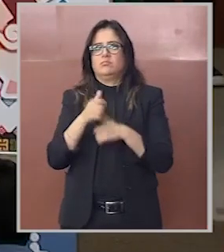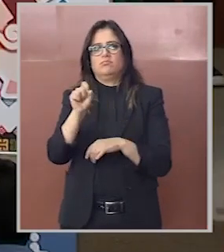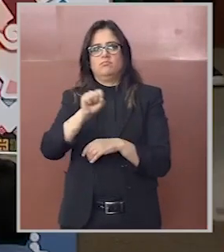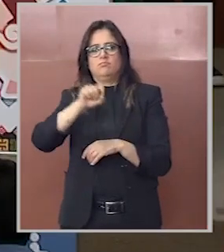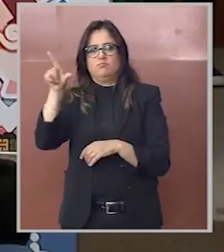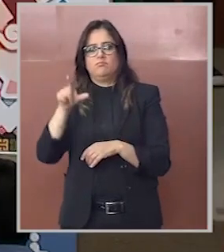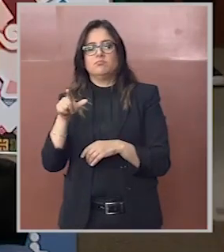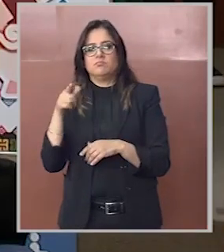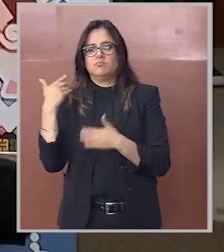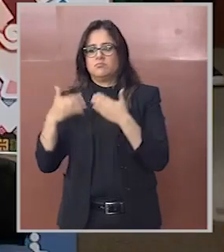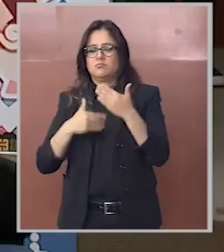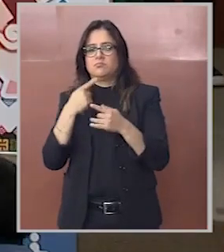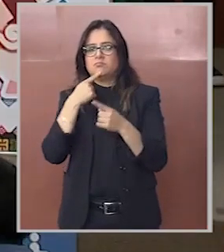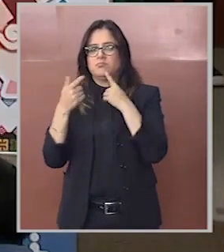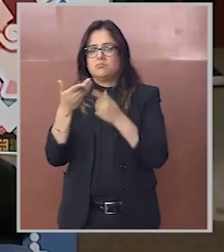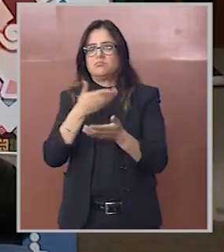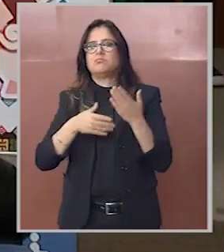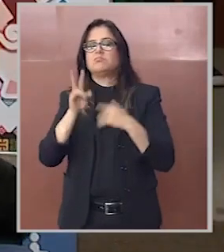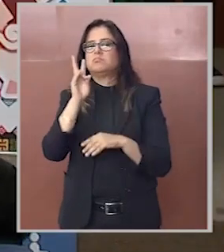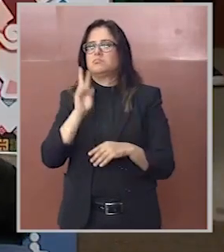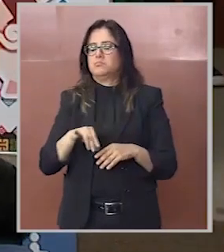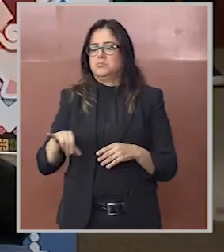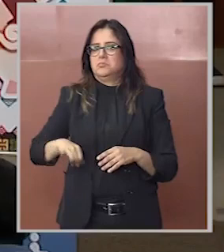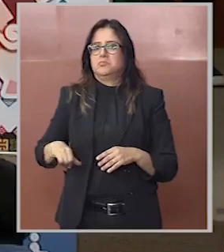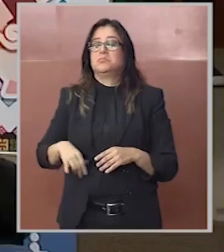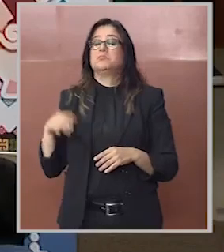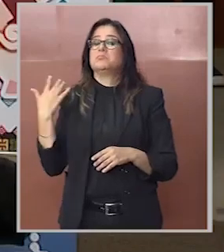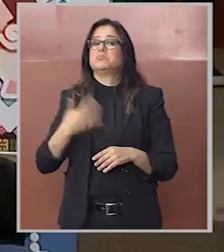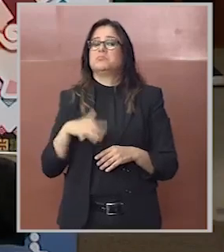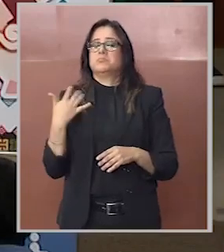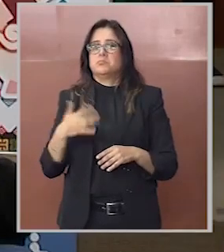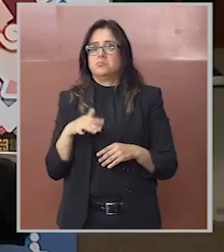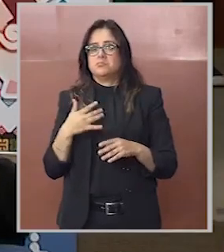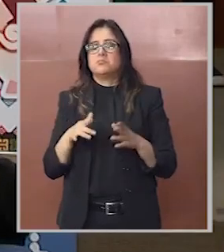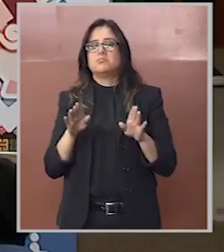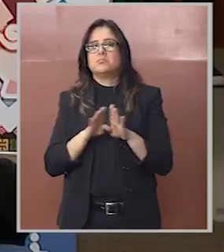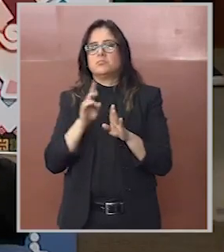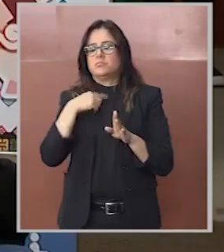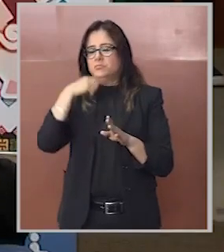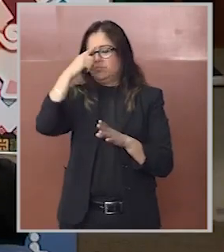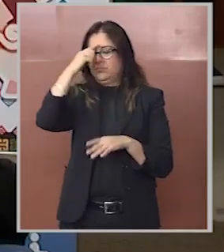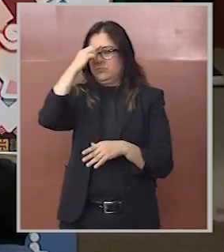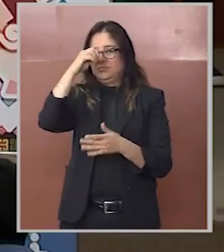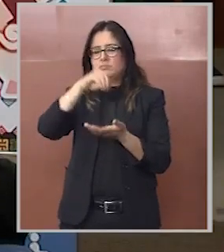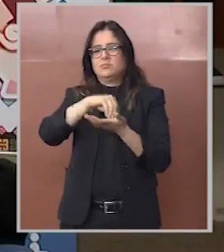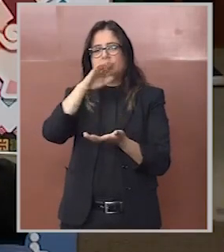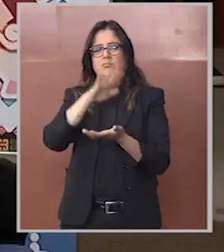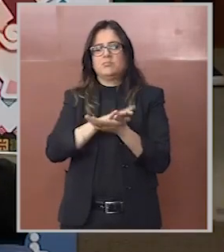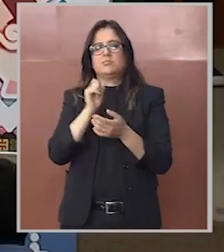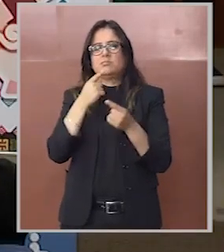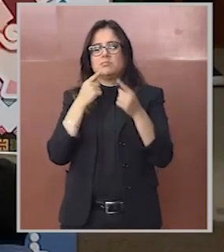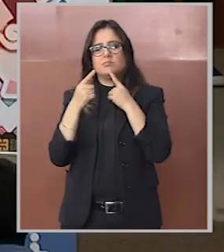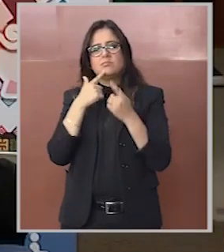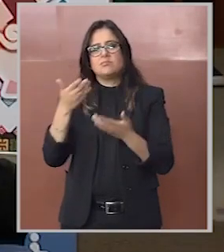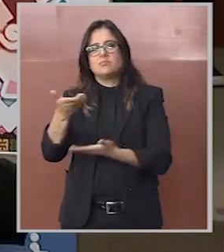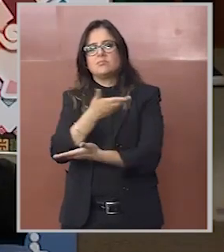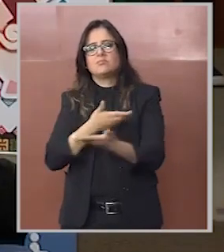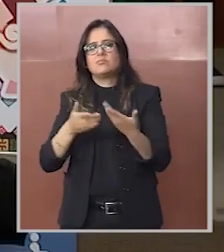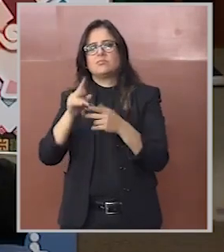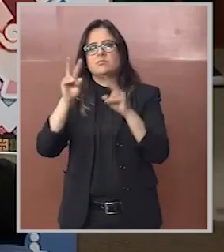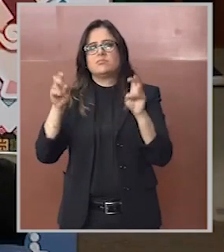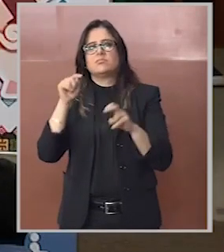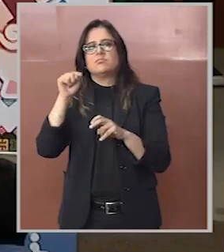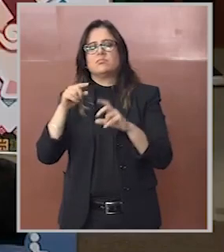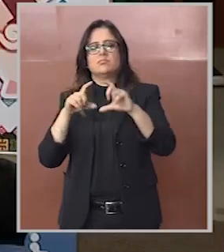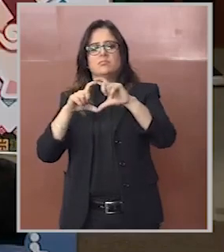debate muy interesante sobre eh se me quedó muy grabado por ejemplo esta discusión en torno a había un apartado originalmente